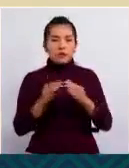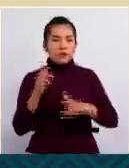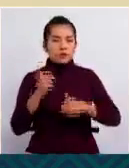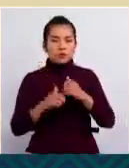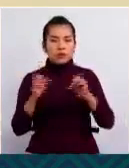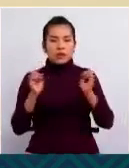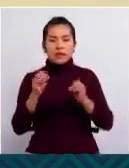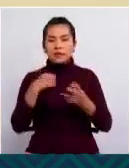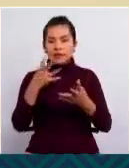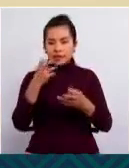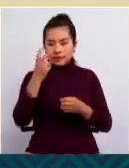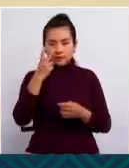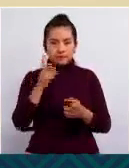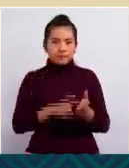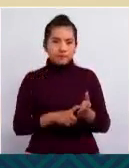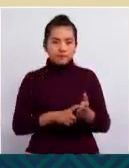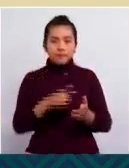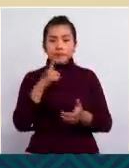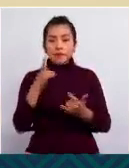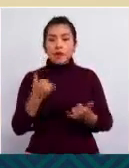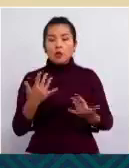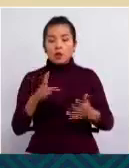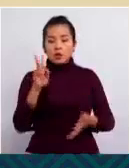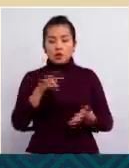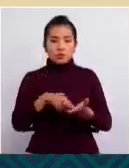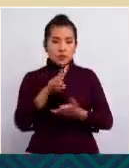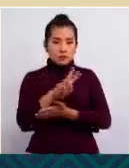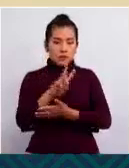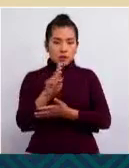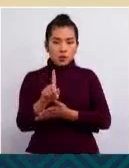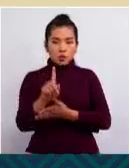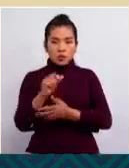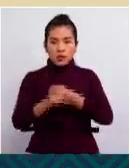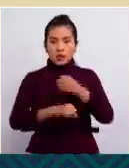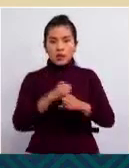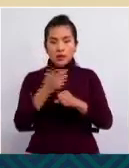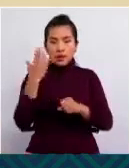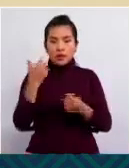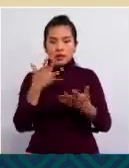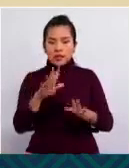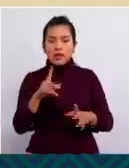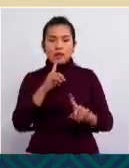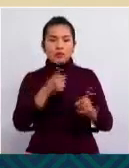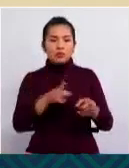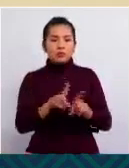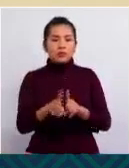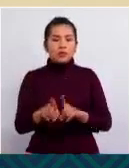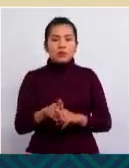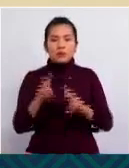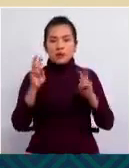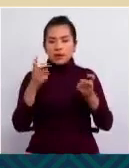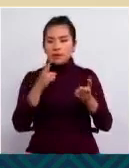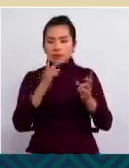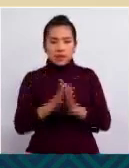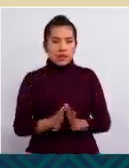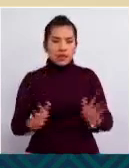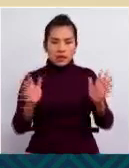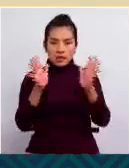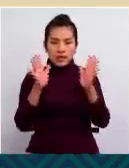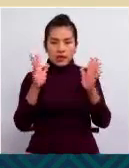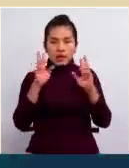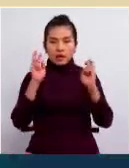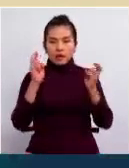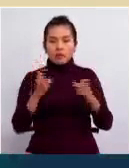El año 2021 esta situación se ha revertido y muchas de ellas ya tienen una tendencia a generar utilidades